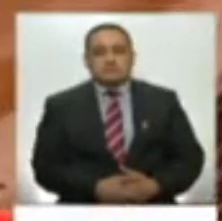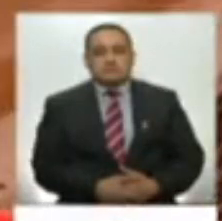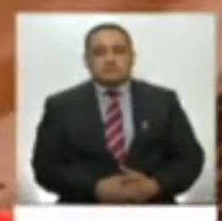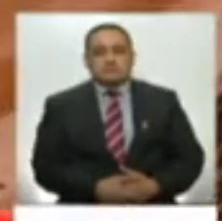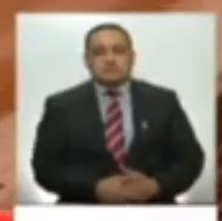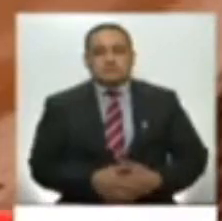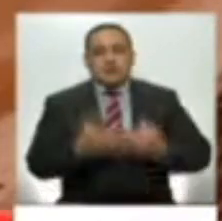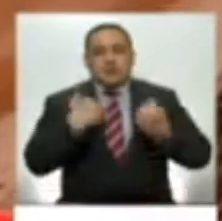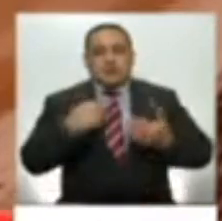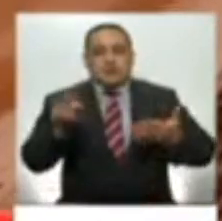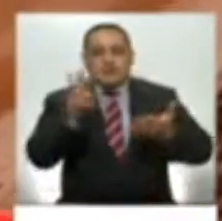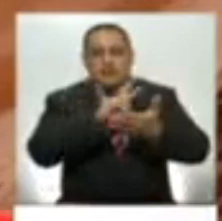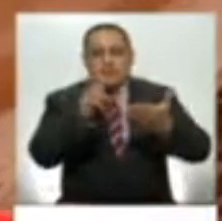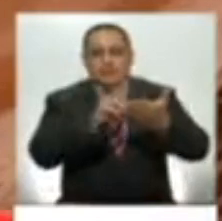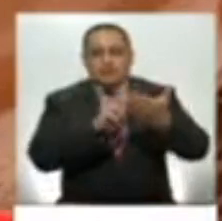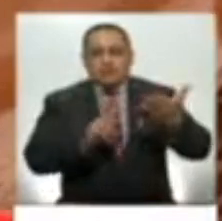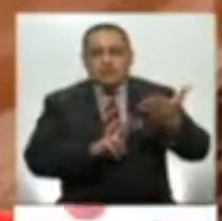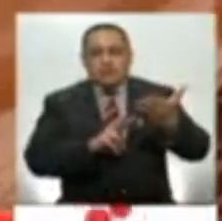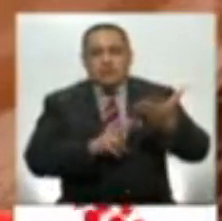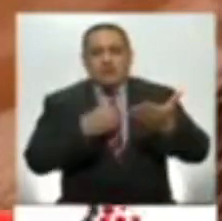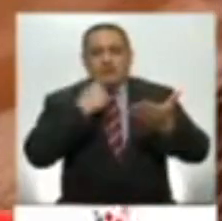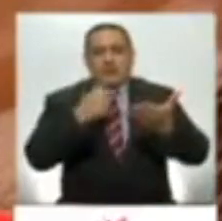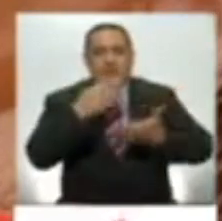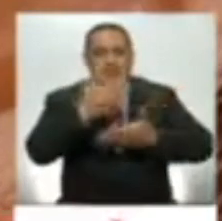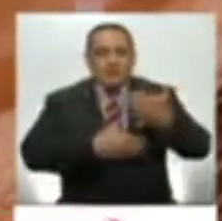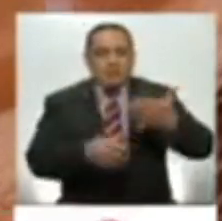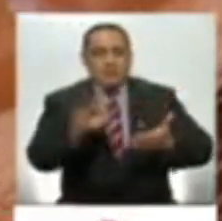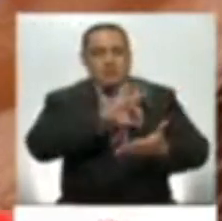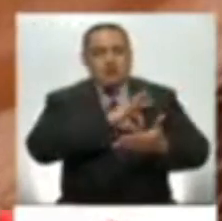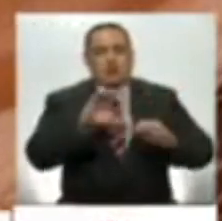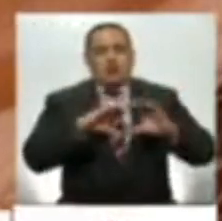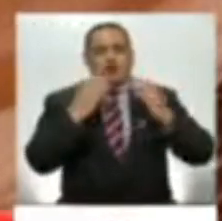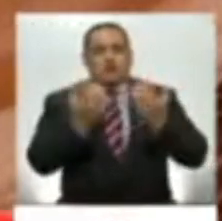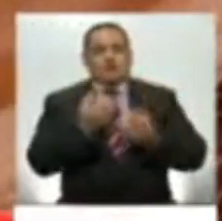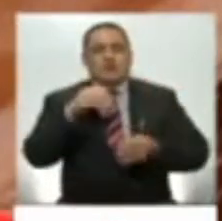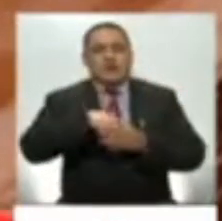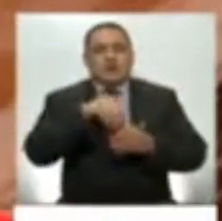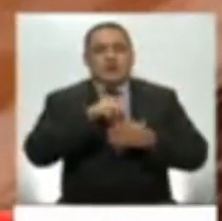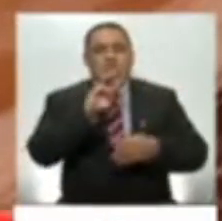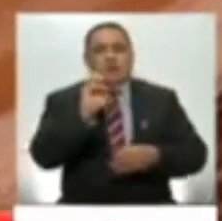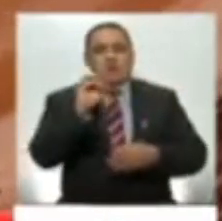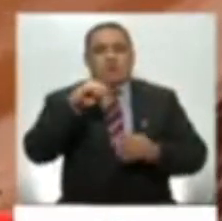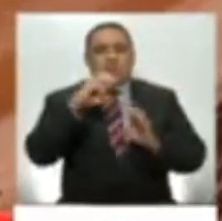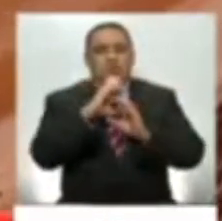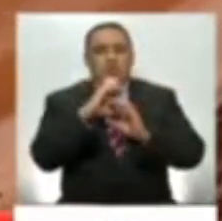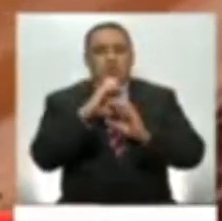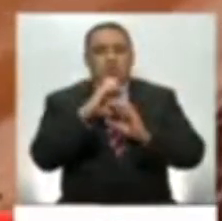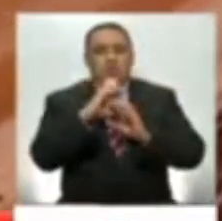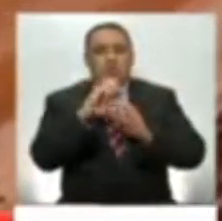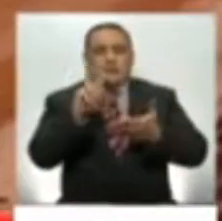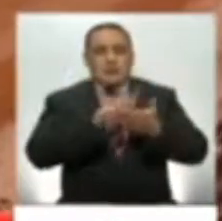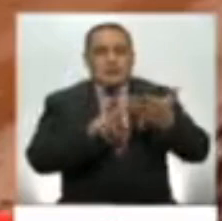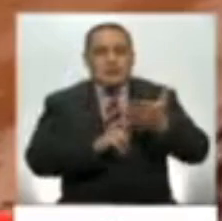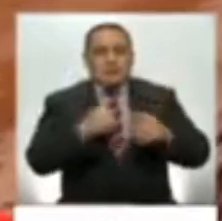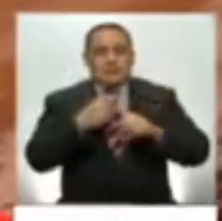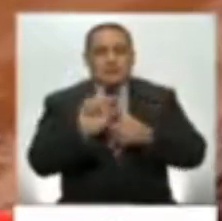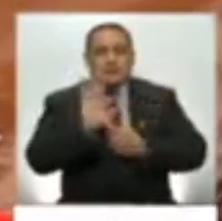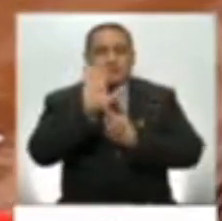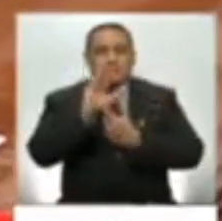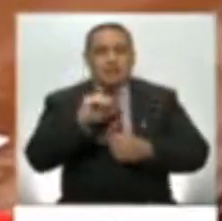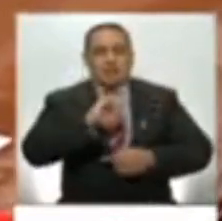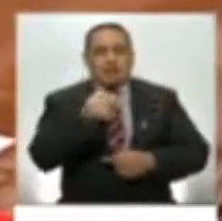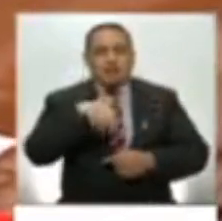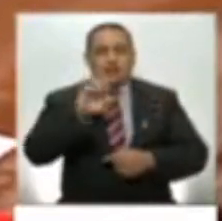Se va a dar lectura a la credencial del congresista electo Enrique Wong Pujada, expedida por el